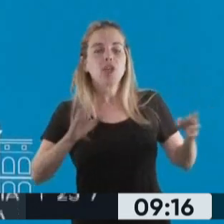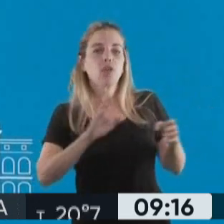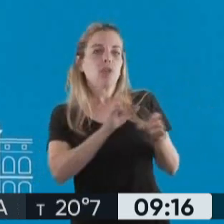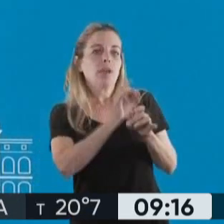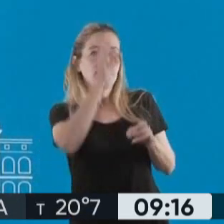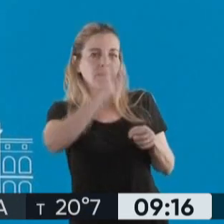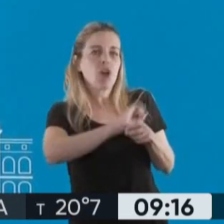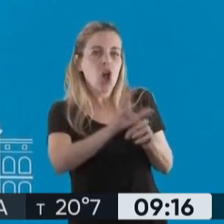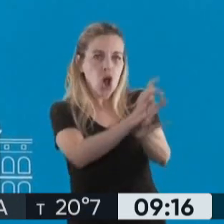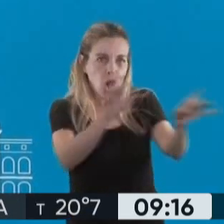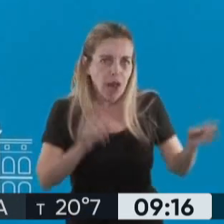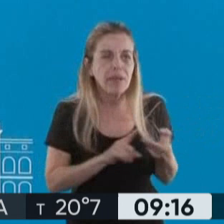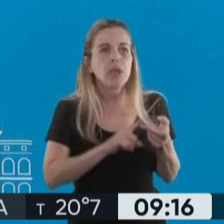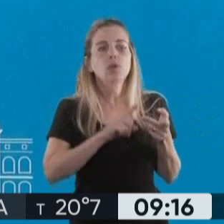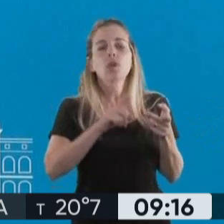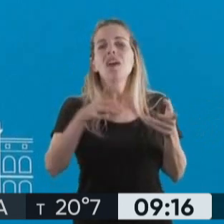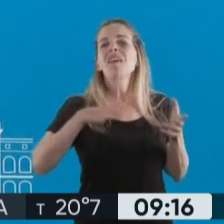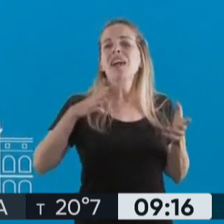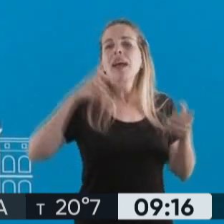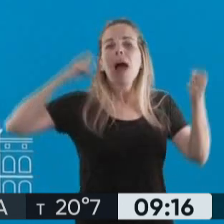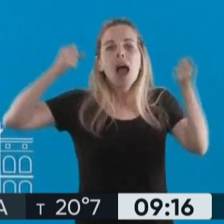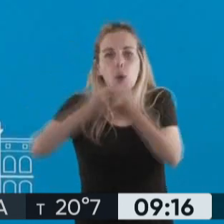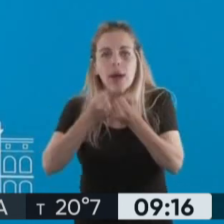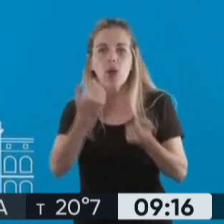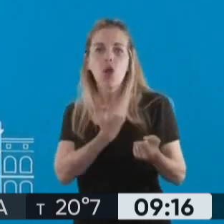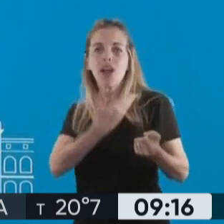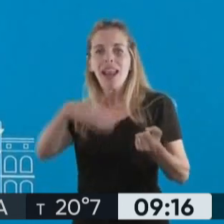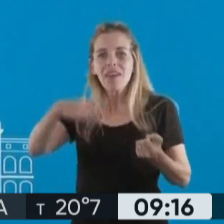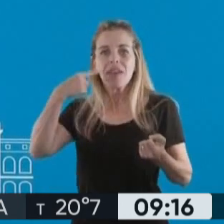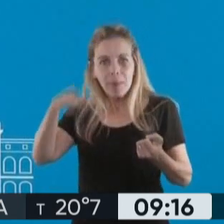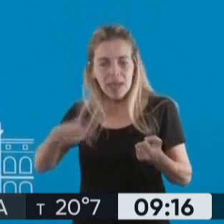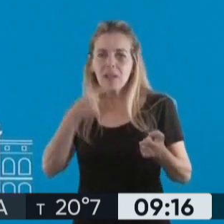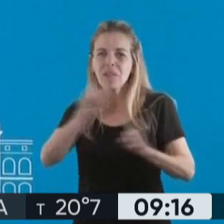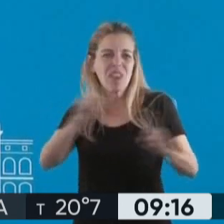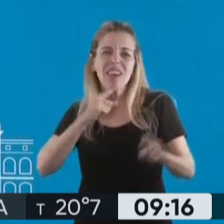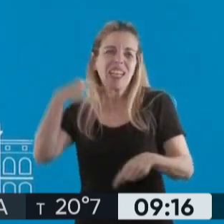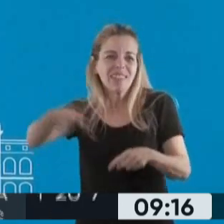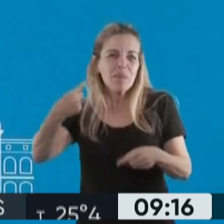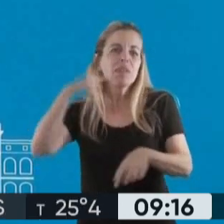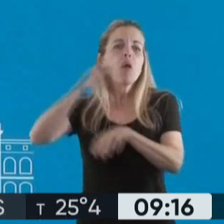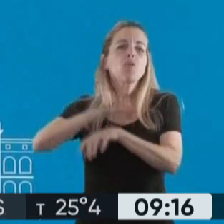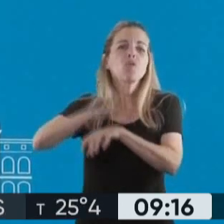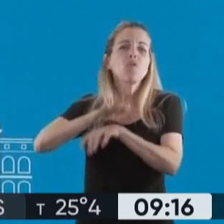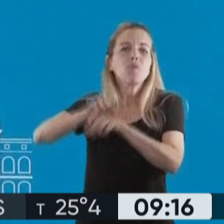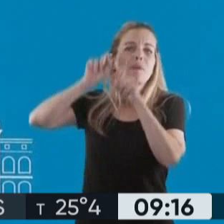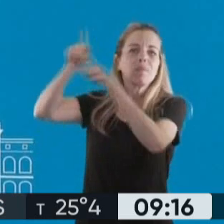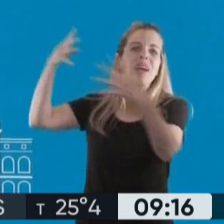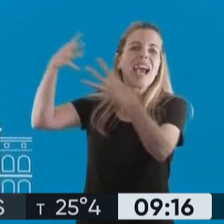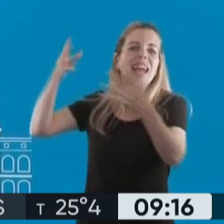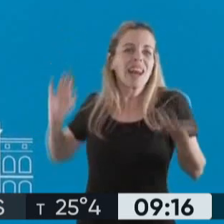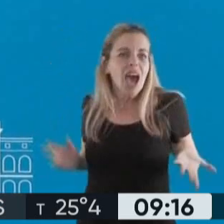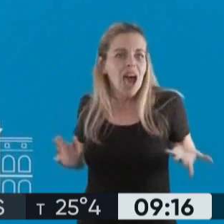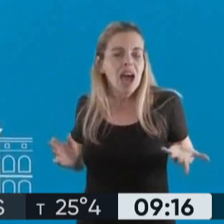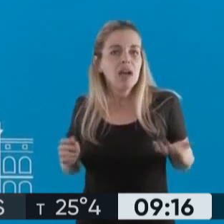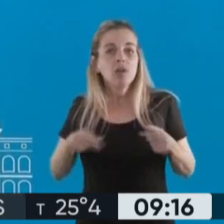de precios, la falta de acuerdo que había con el Fondo Monetario Internacional, lo que le acabo de responder recién a su colega, pero le respondí a todos sus colegas también antes.